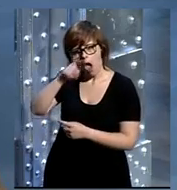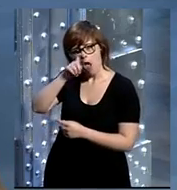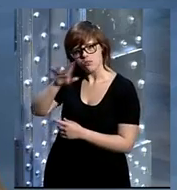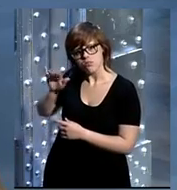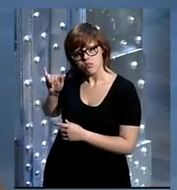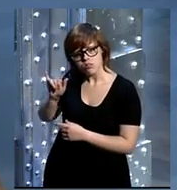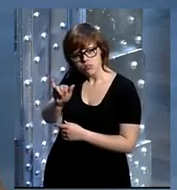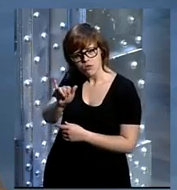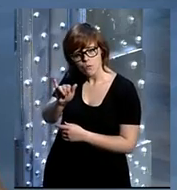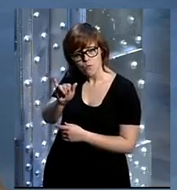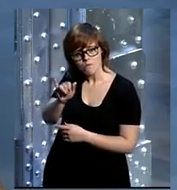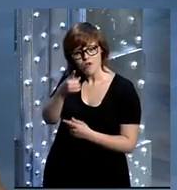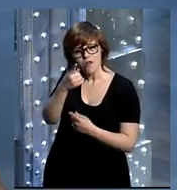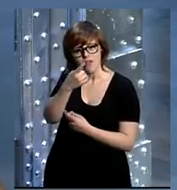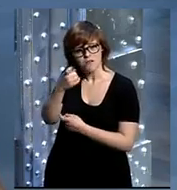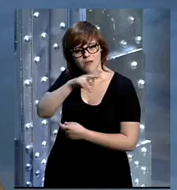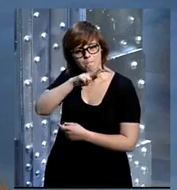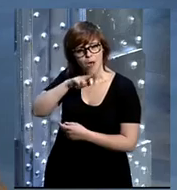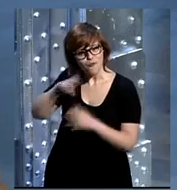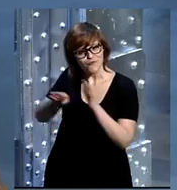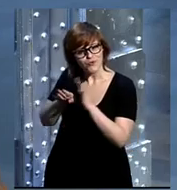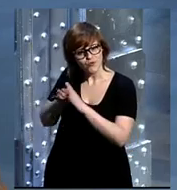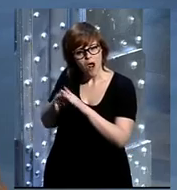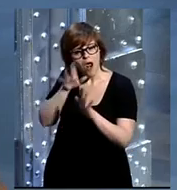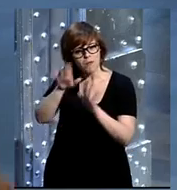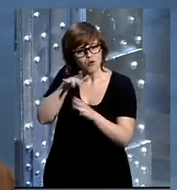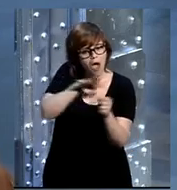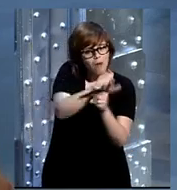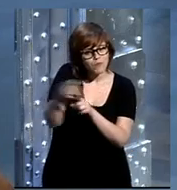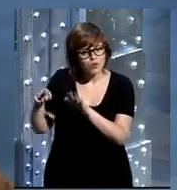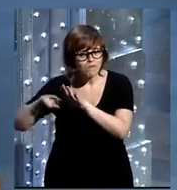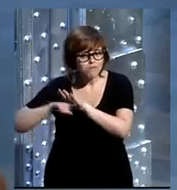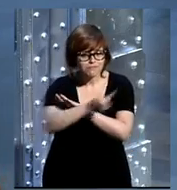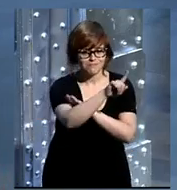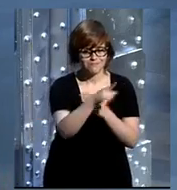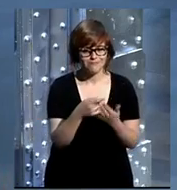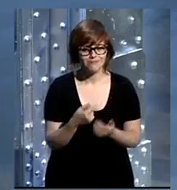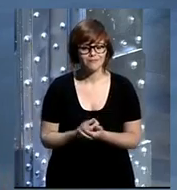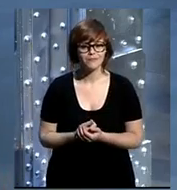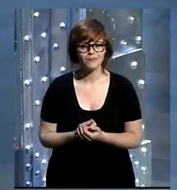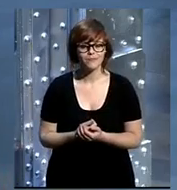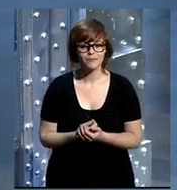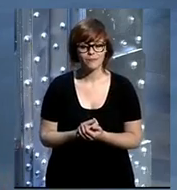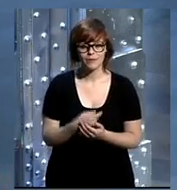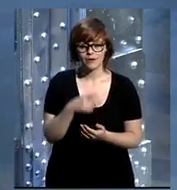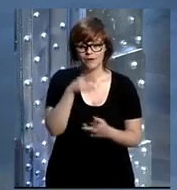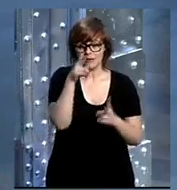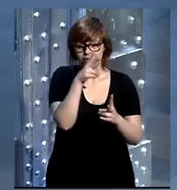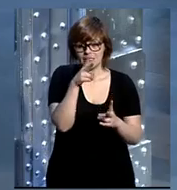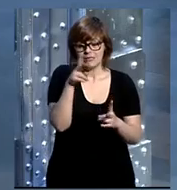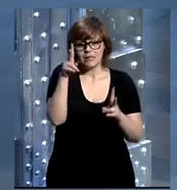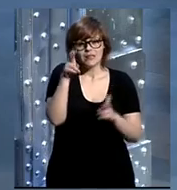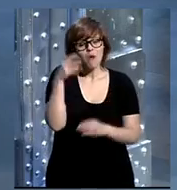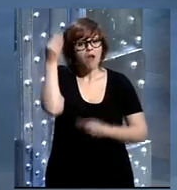hay que llevarlos y desarrollarlos en ese ámbito. Bueno, la verdad es que este tipo de reflexión,